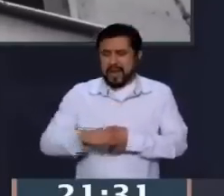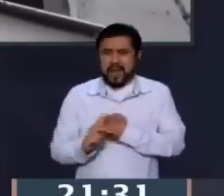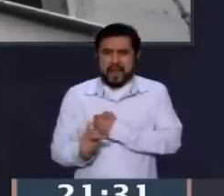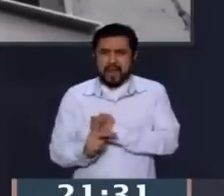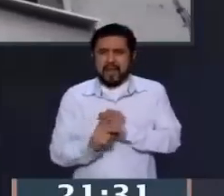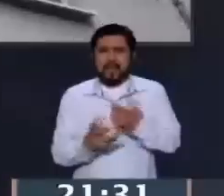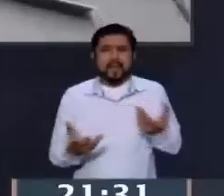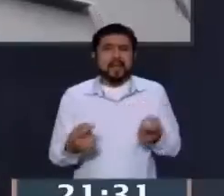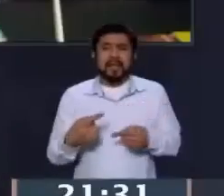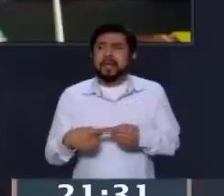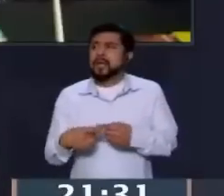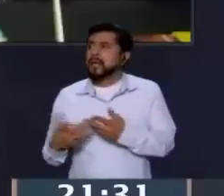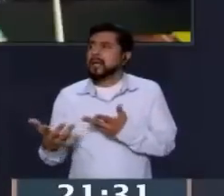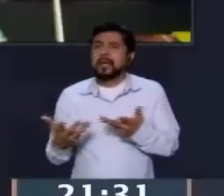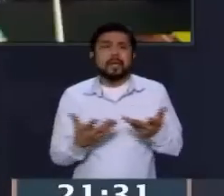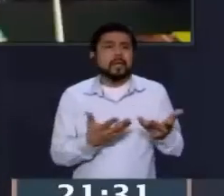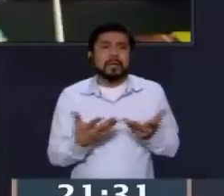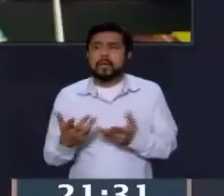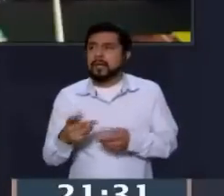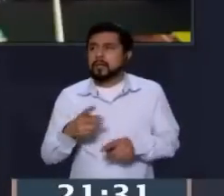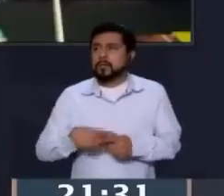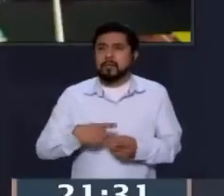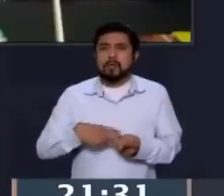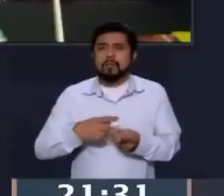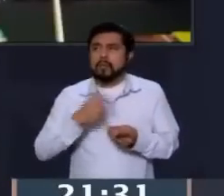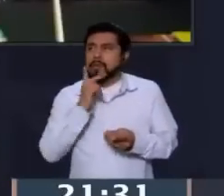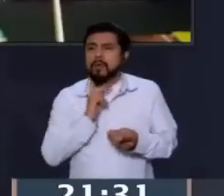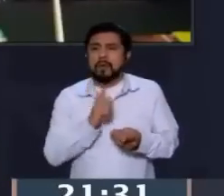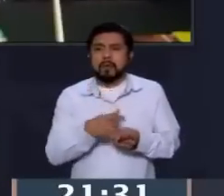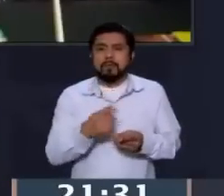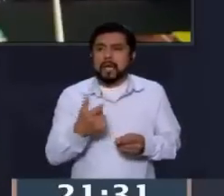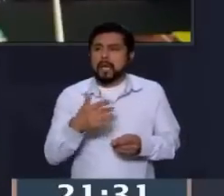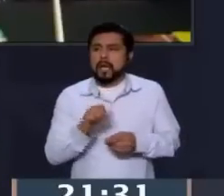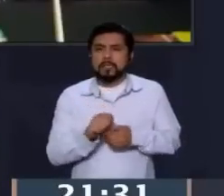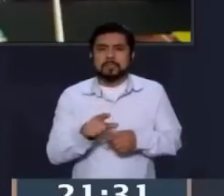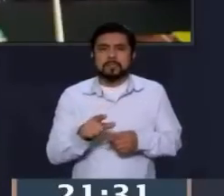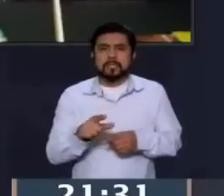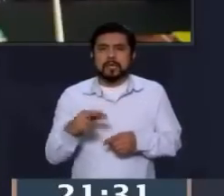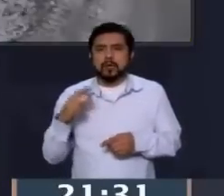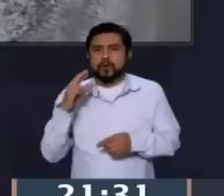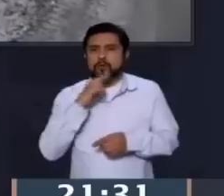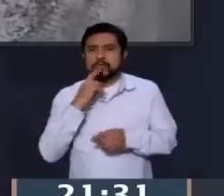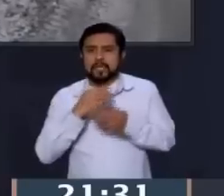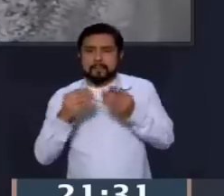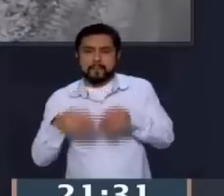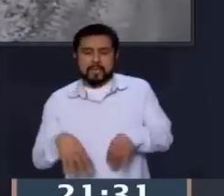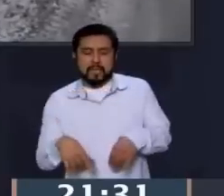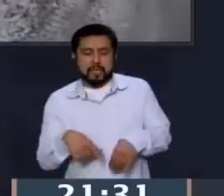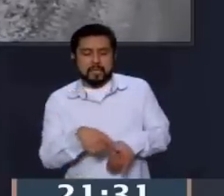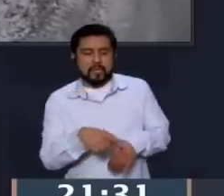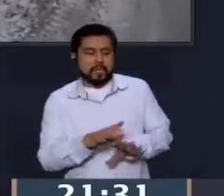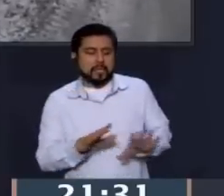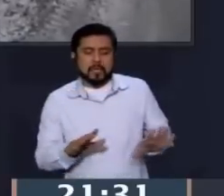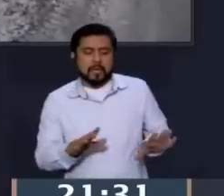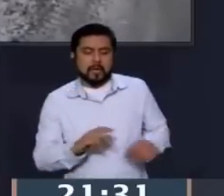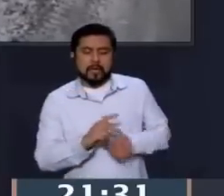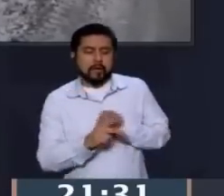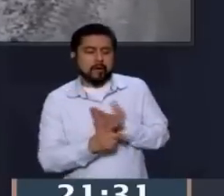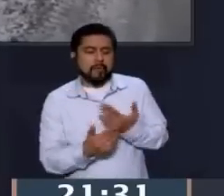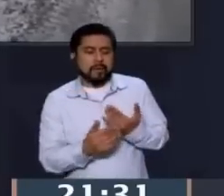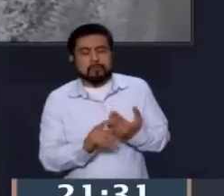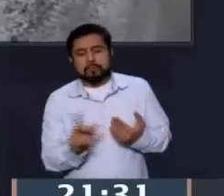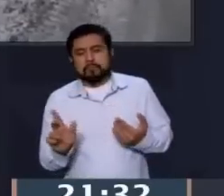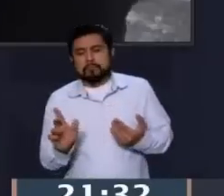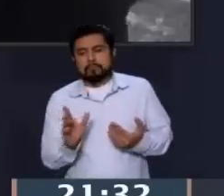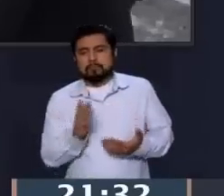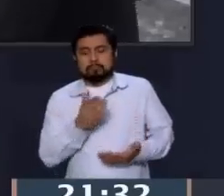sus hidrocarburos y de sus condiciones y en ese contexto bueno Rusia cambia de cambia de mercados China y la India